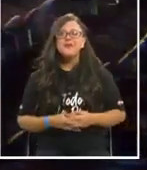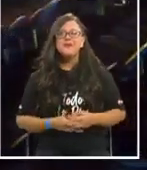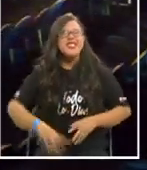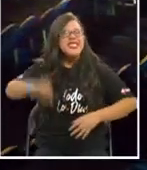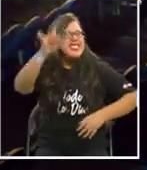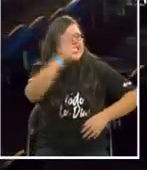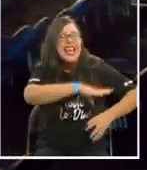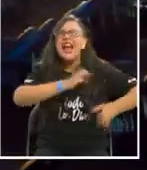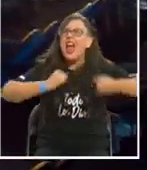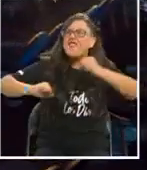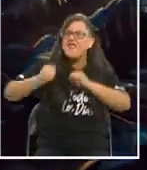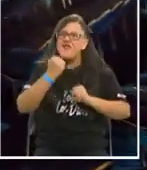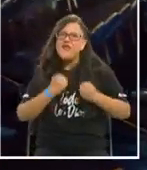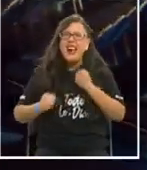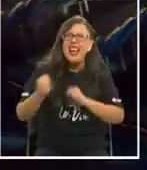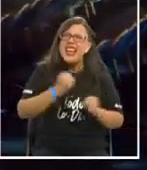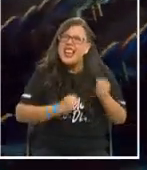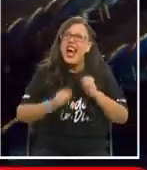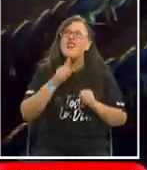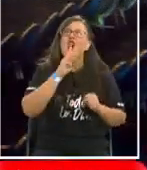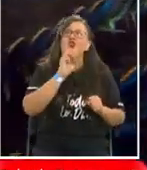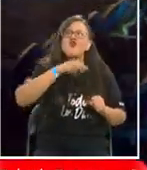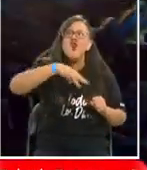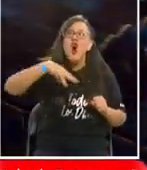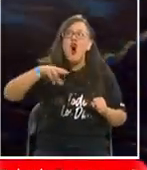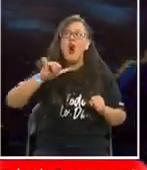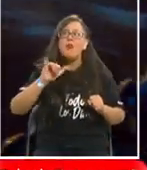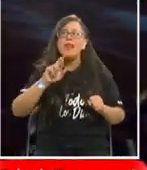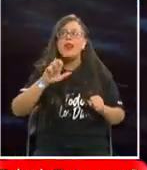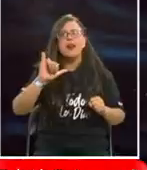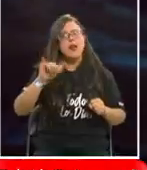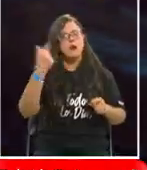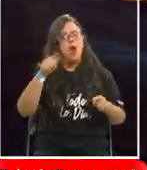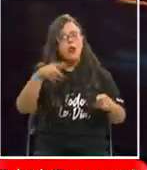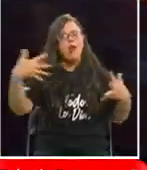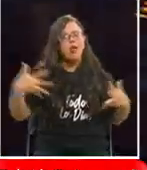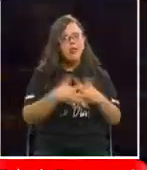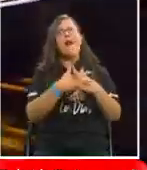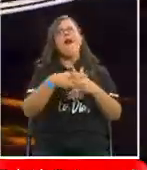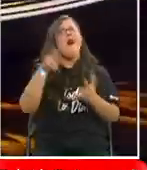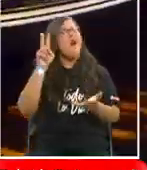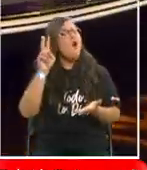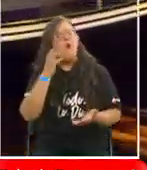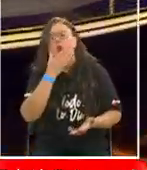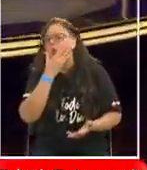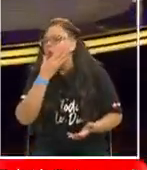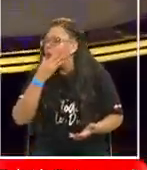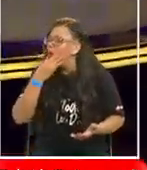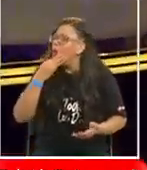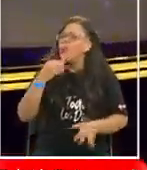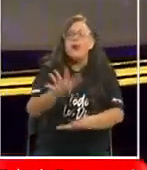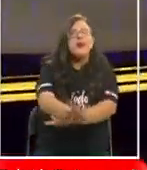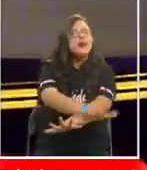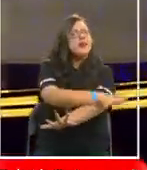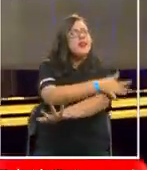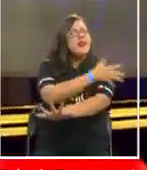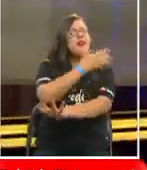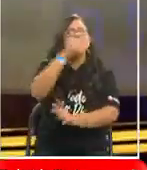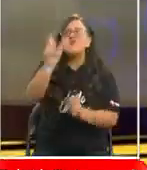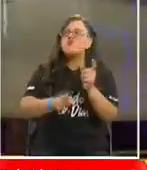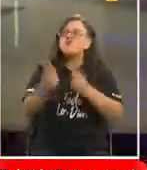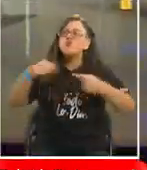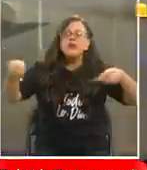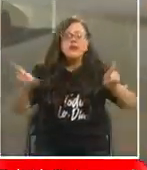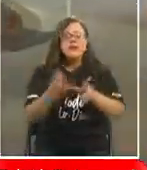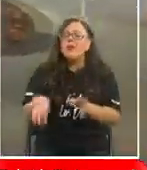Chile ha bailado con la Sonora de Tommy Rey, pero esta fusión es maravillosa. La verdad que nos emociona que nuestros músicos sean parte de la